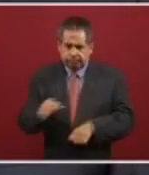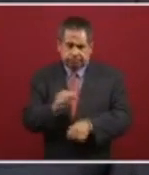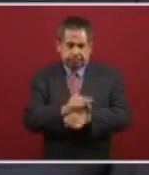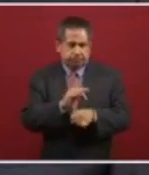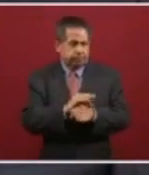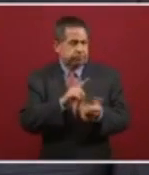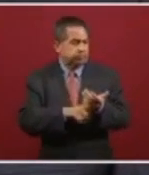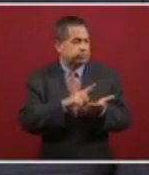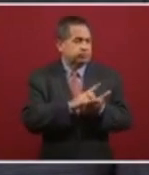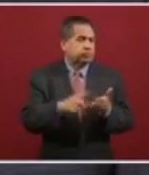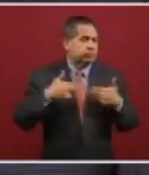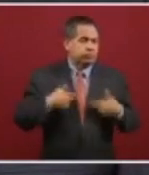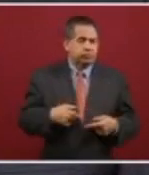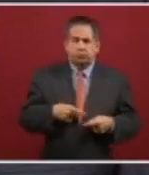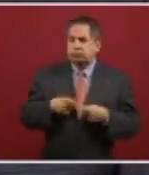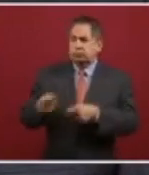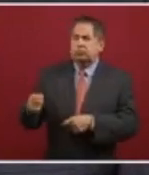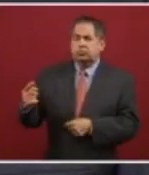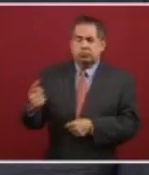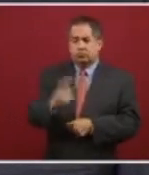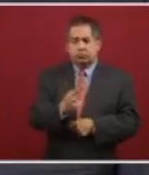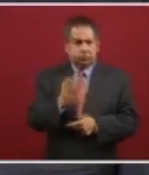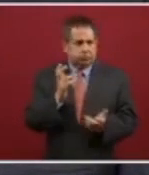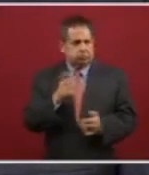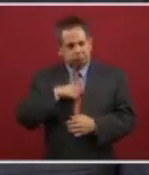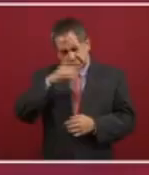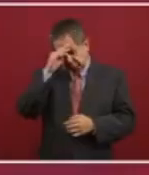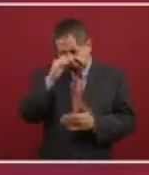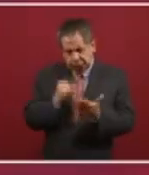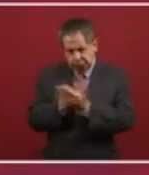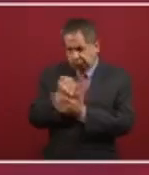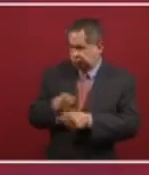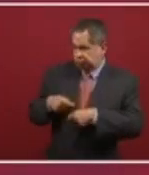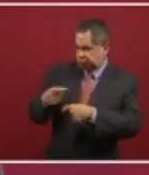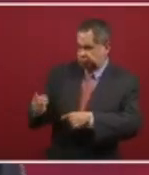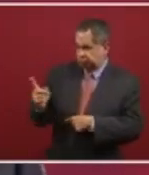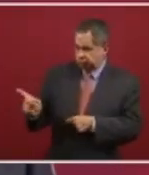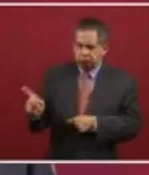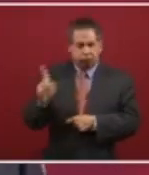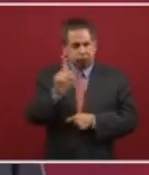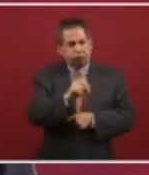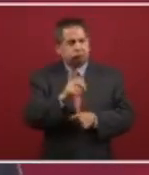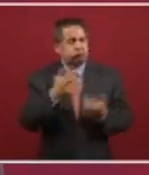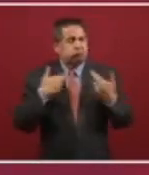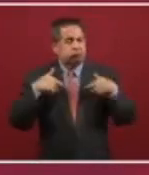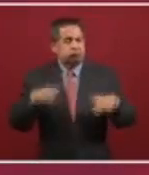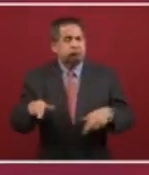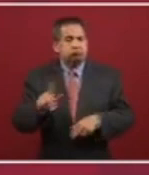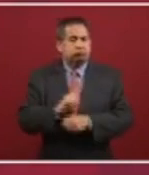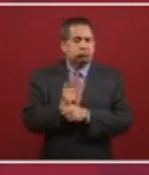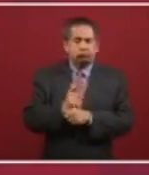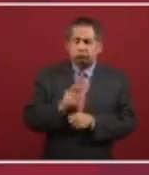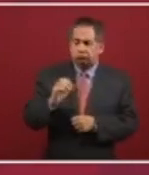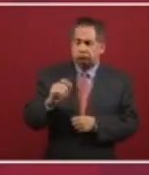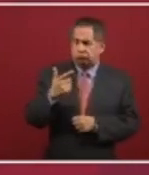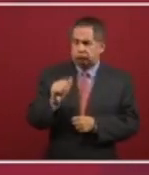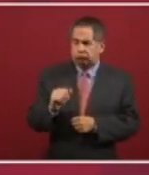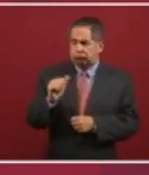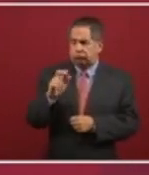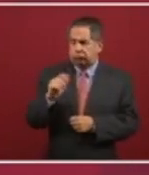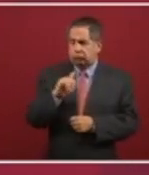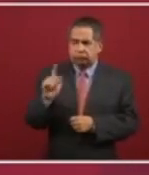de los derechos humanos. Por eso se decidió de que la licenciada Olga Sánchez